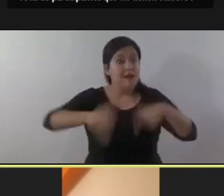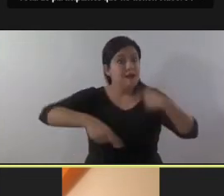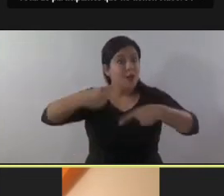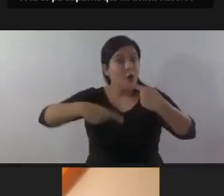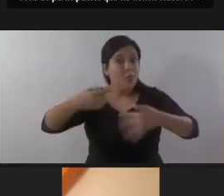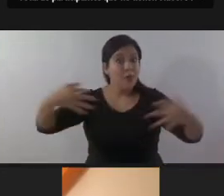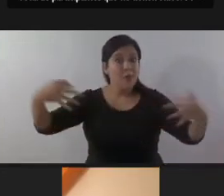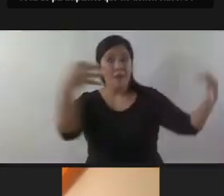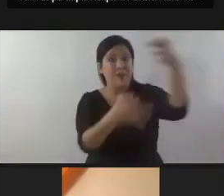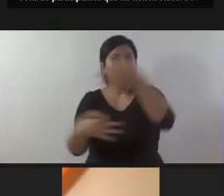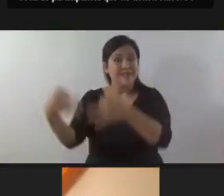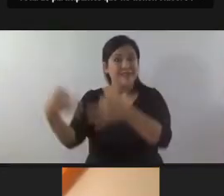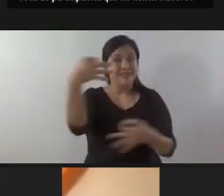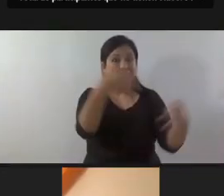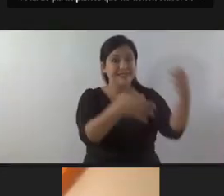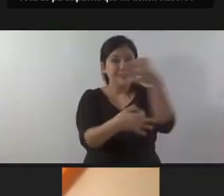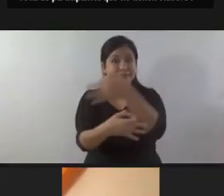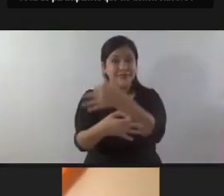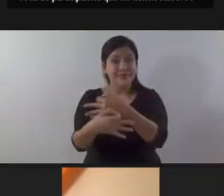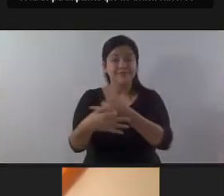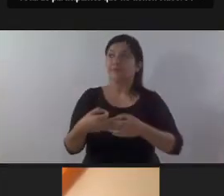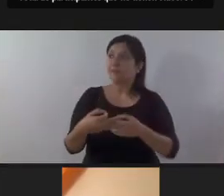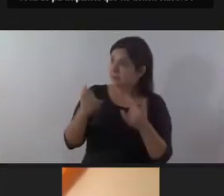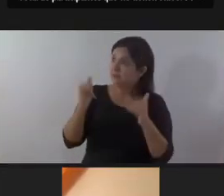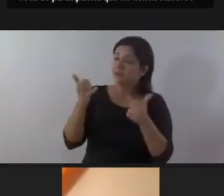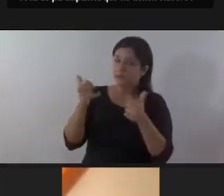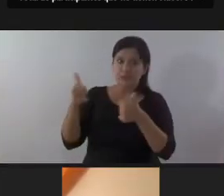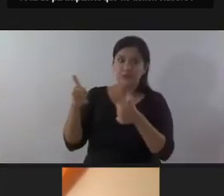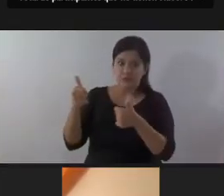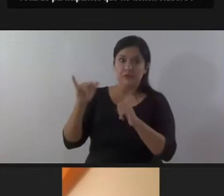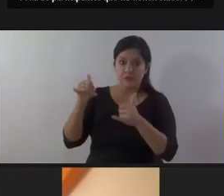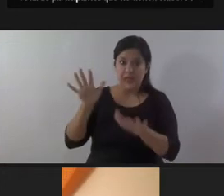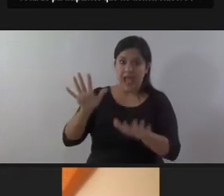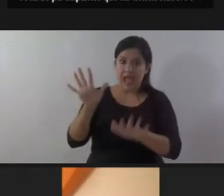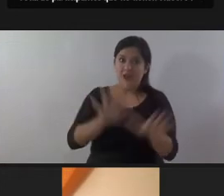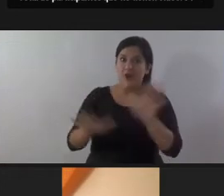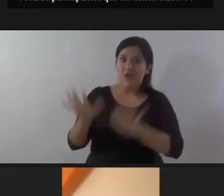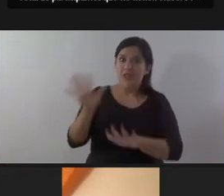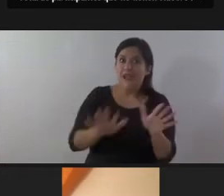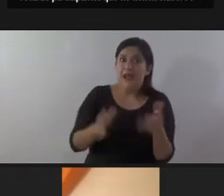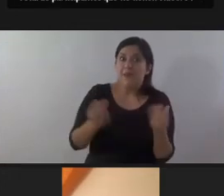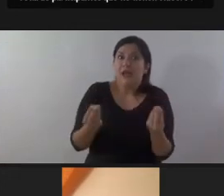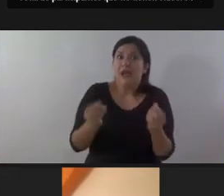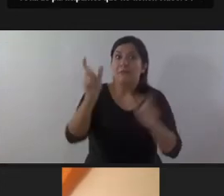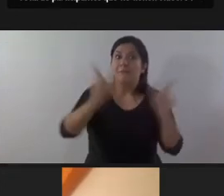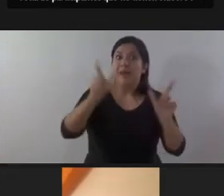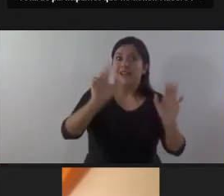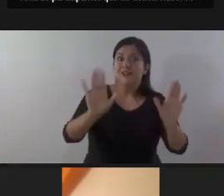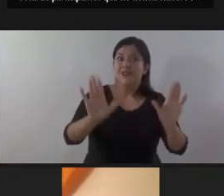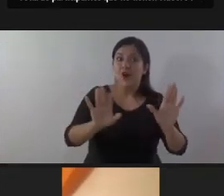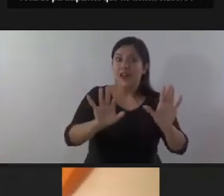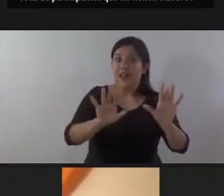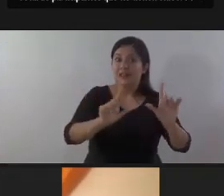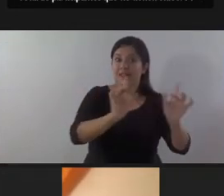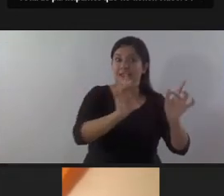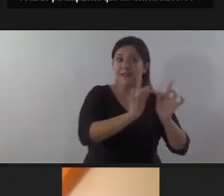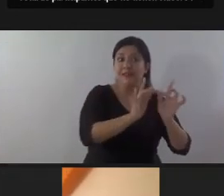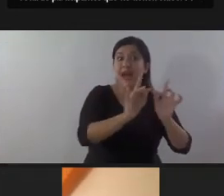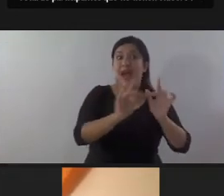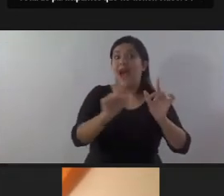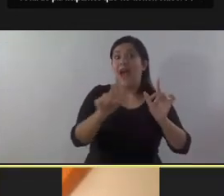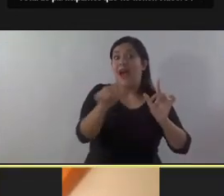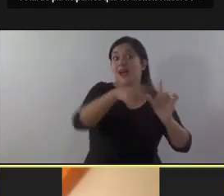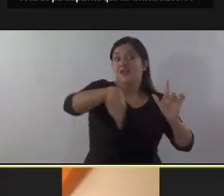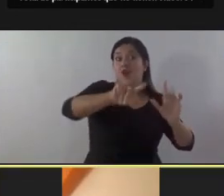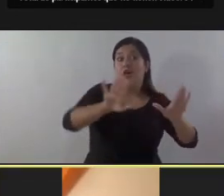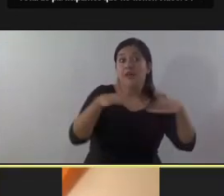con el diálogo. Ok, Carlos, hagamos de esta manera, así podemos ordenar, porque tenemos a todos los concurrentes con el chat